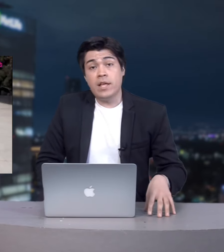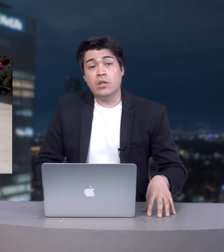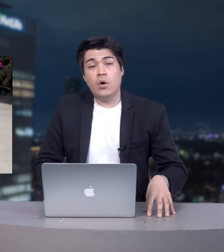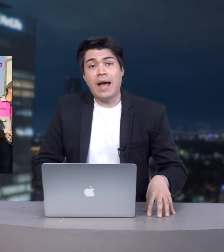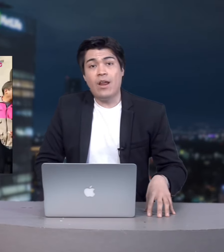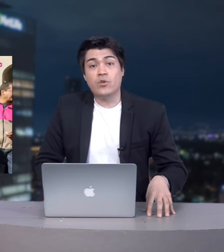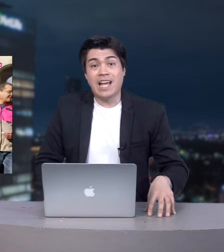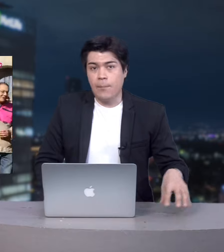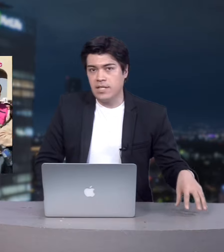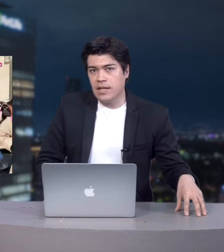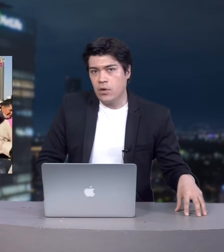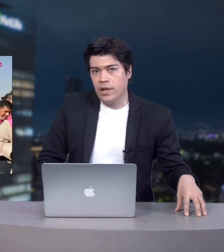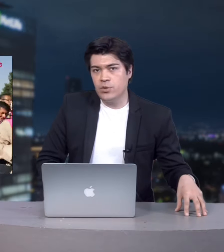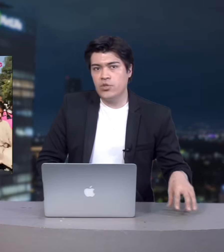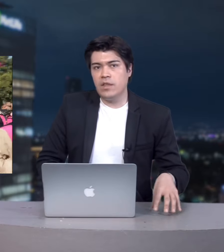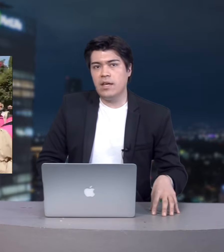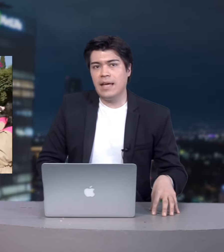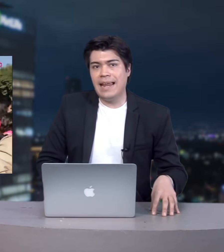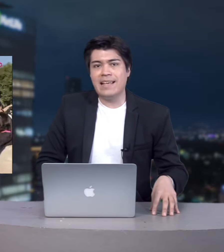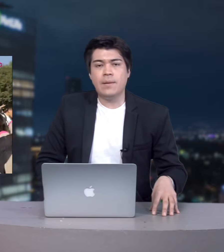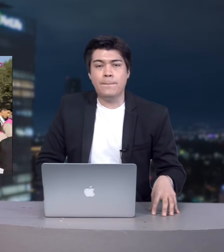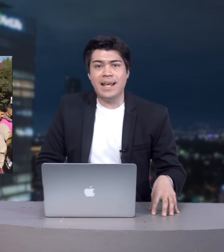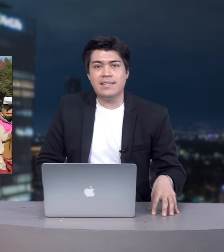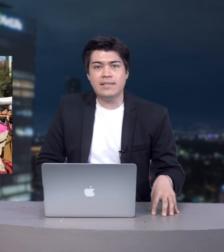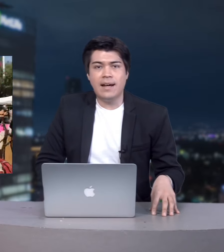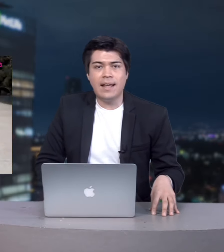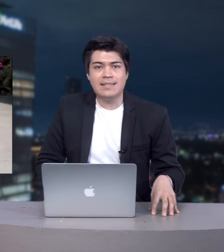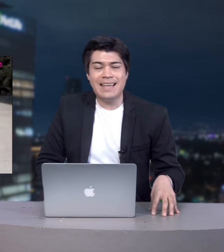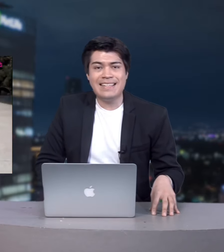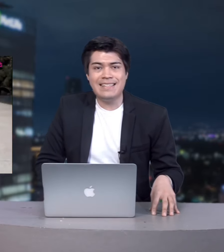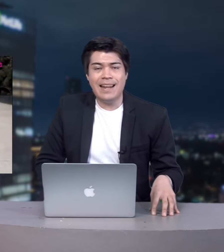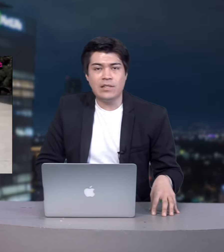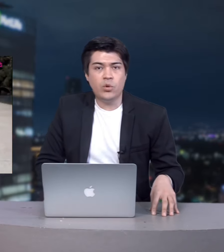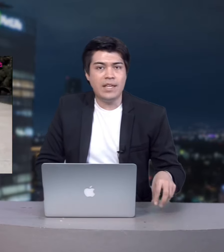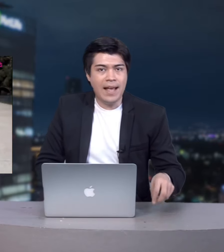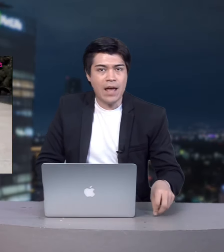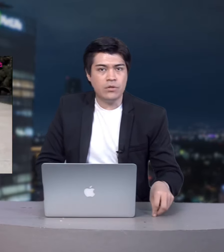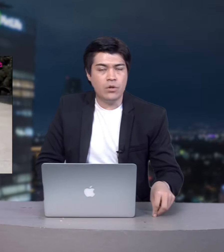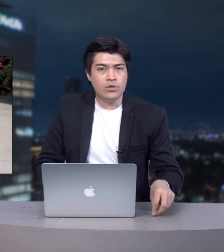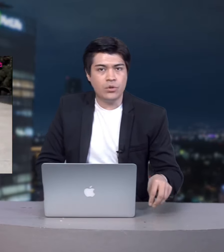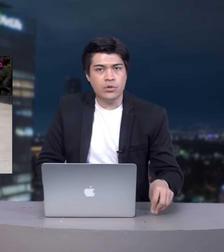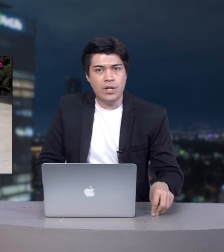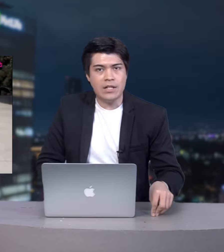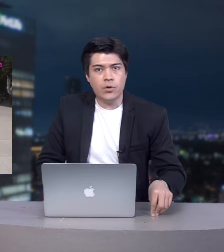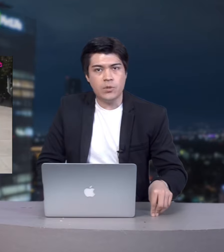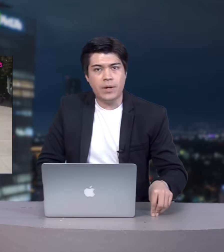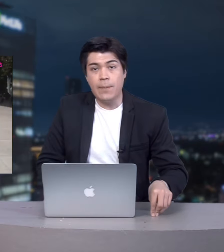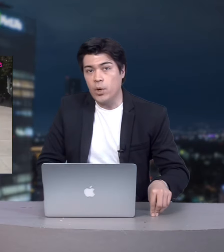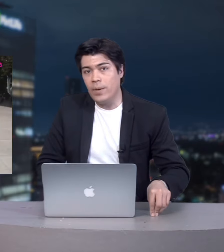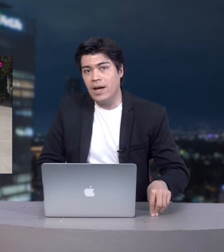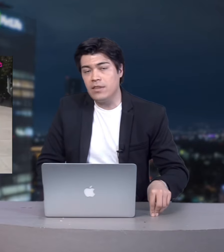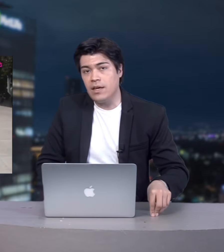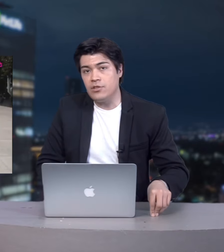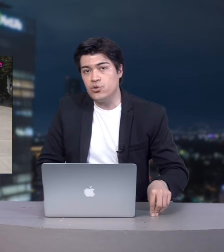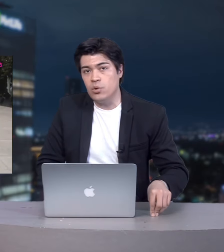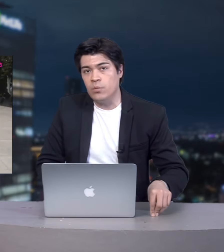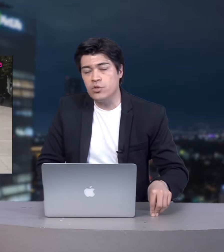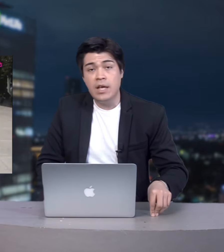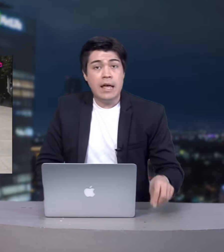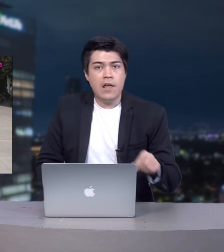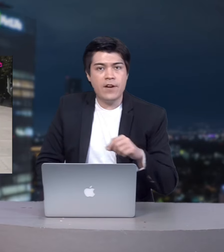volviendo a los capacitadores sucede que las empresas a las que se les adjudicaron los contratos para proveer de